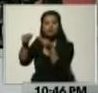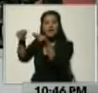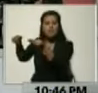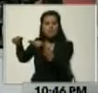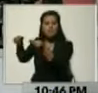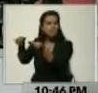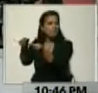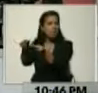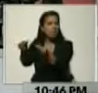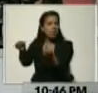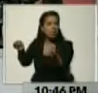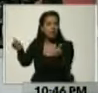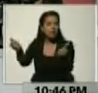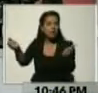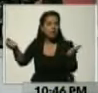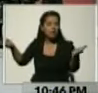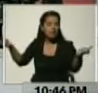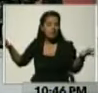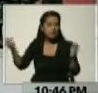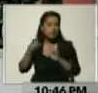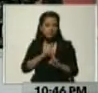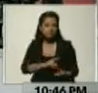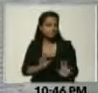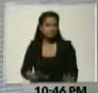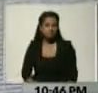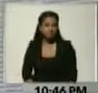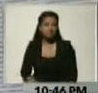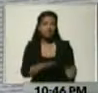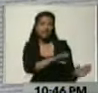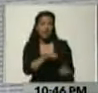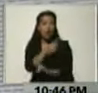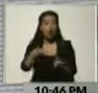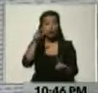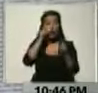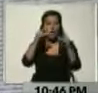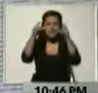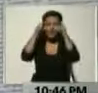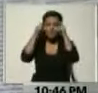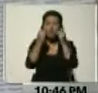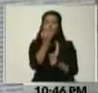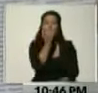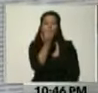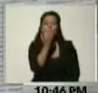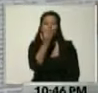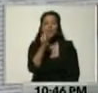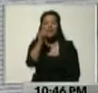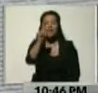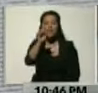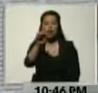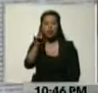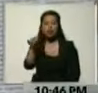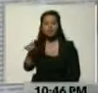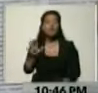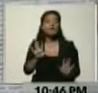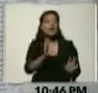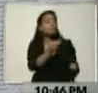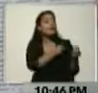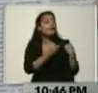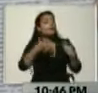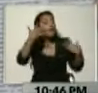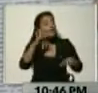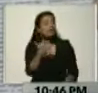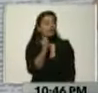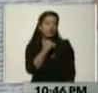nada. Teodoro, qué tristeza estas declaraciones de Teodoro. Está muy mal de salud Teodoro, me dicen. Ojalá que se